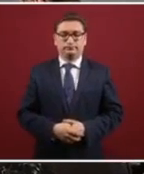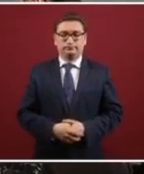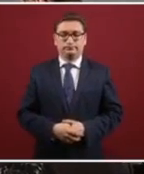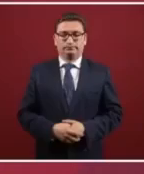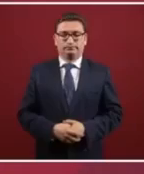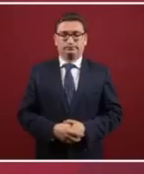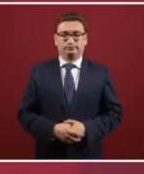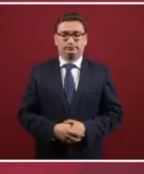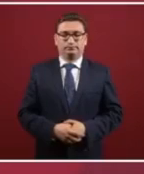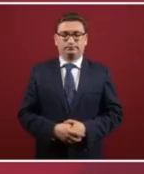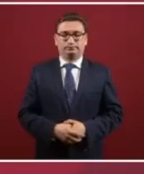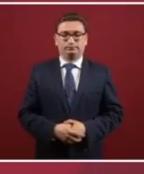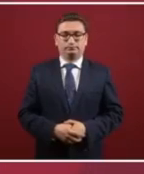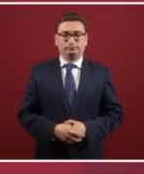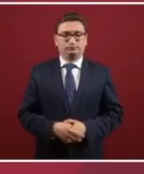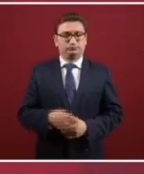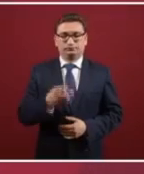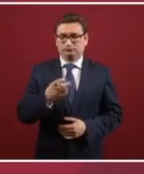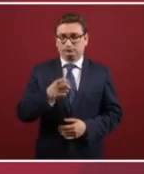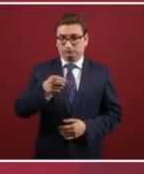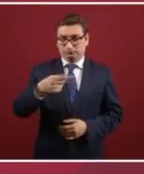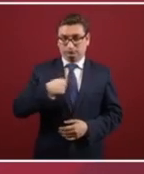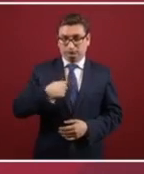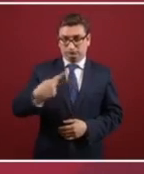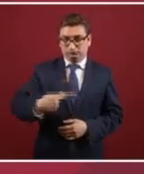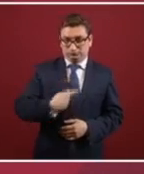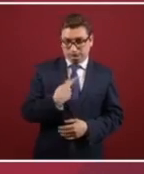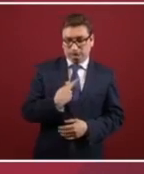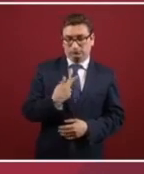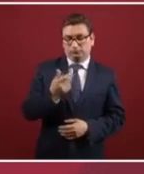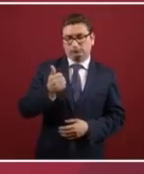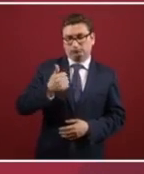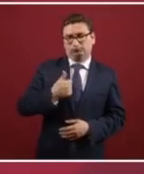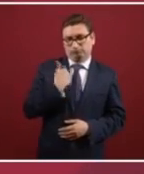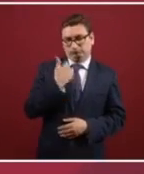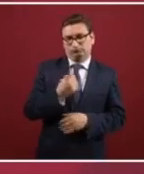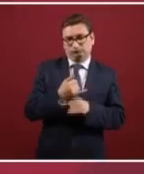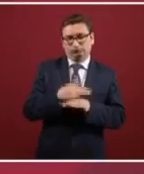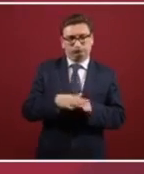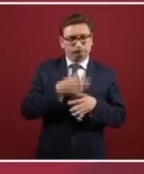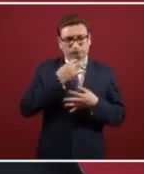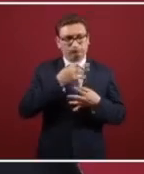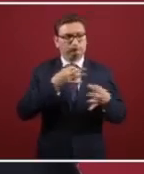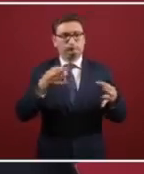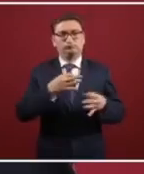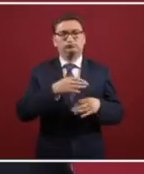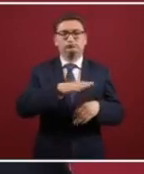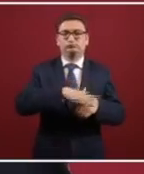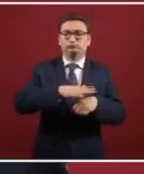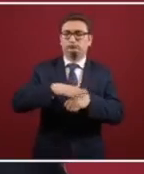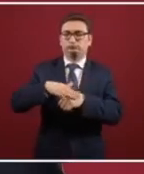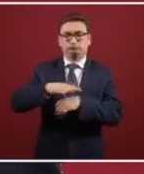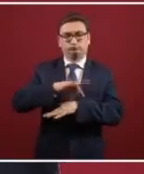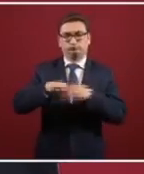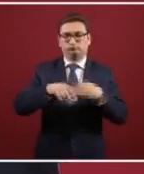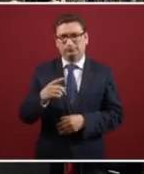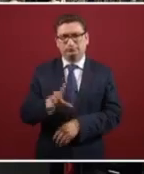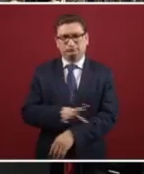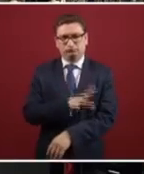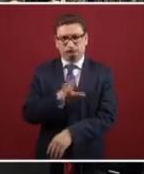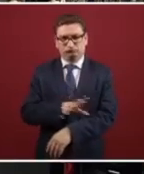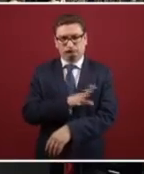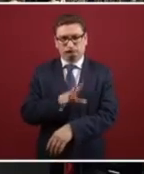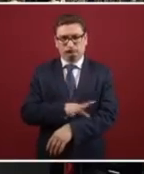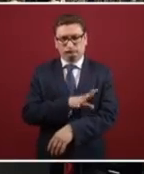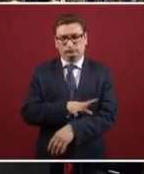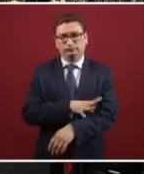mil millones de dólares, que si se aceptan como están suscritos, implicaría tarifas muy altas para la Comisión Federal de Electricidad. Si